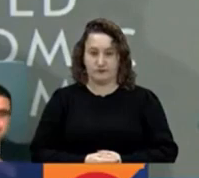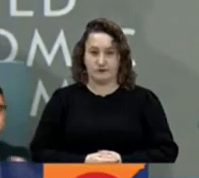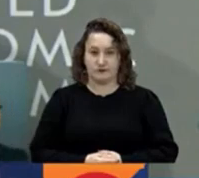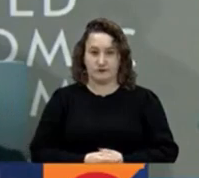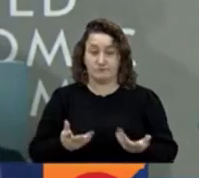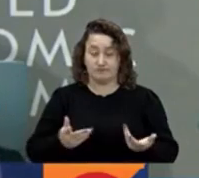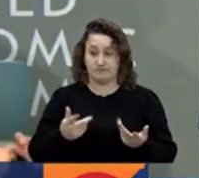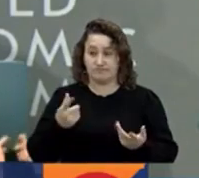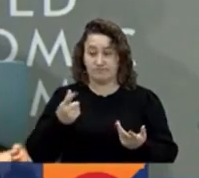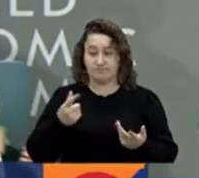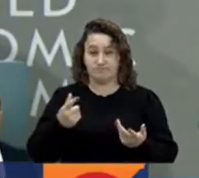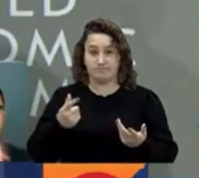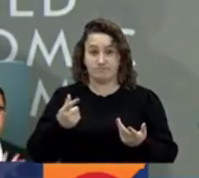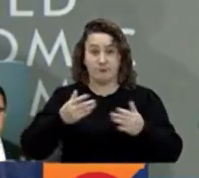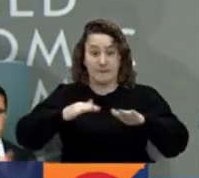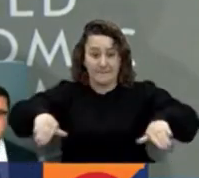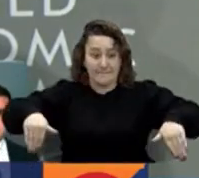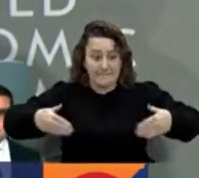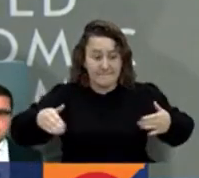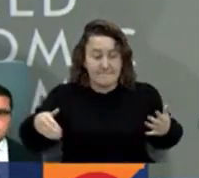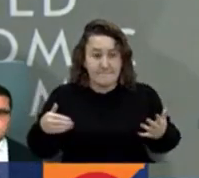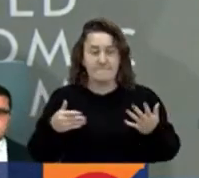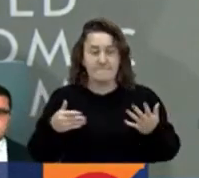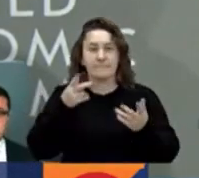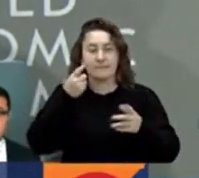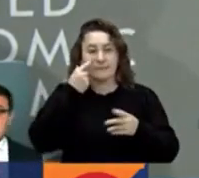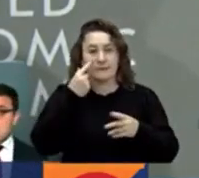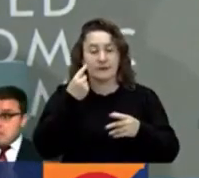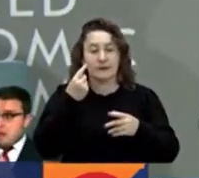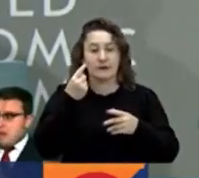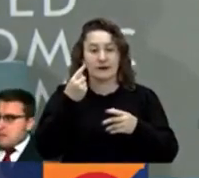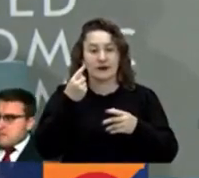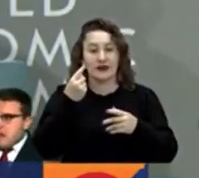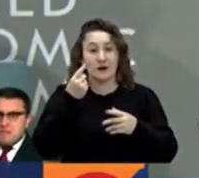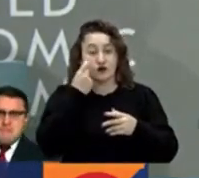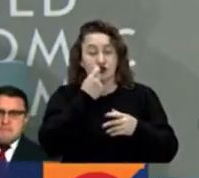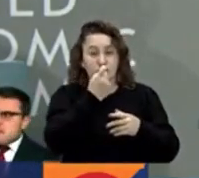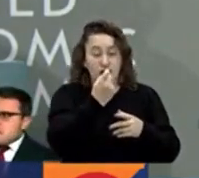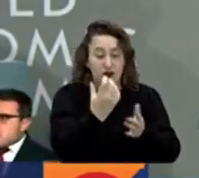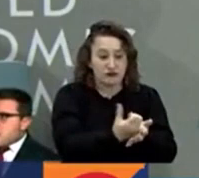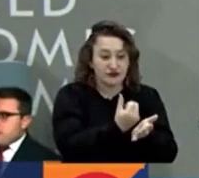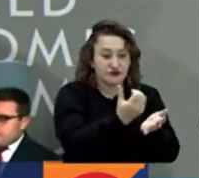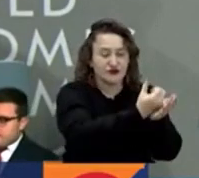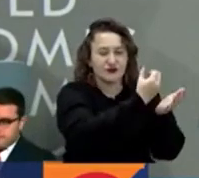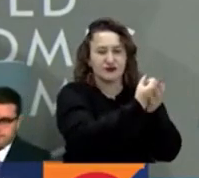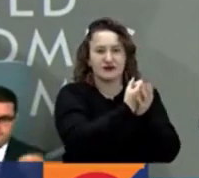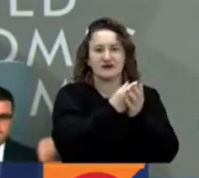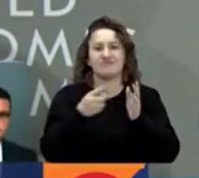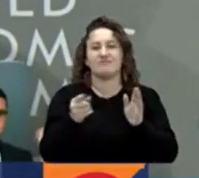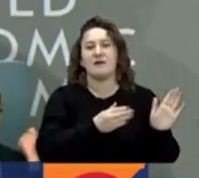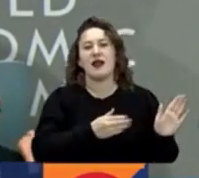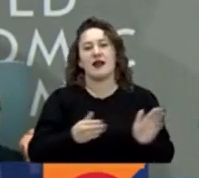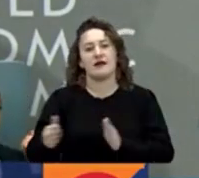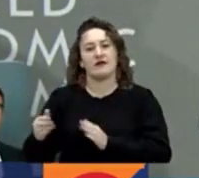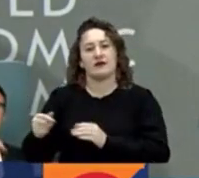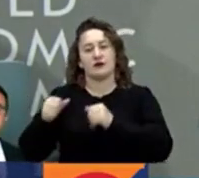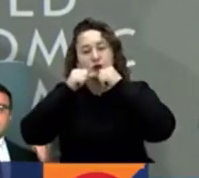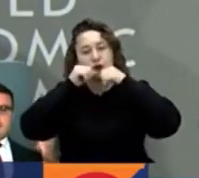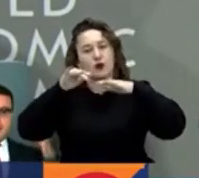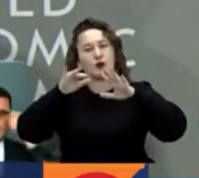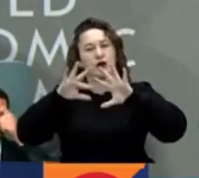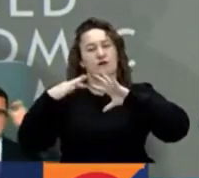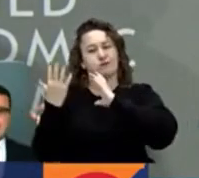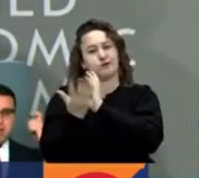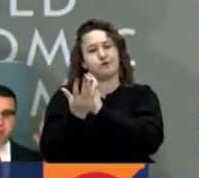de ganancias para acelerar la transición lo llena la planificación pública,